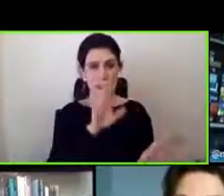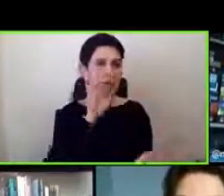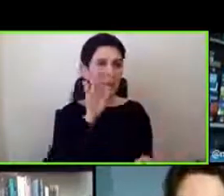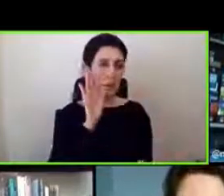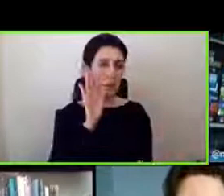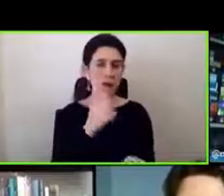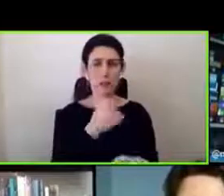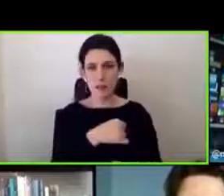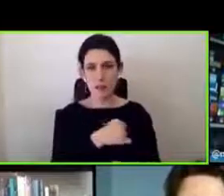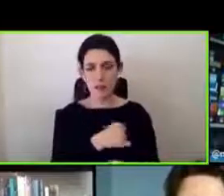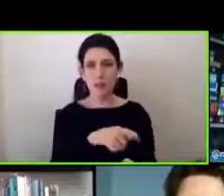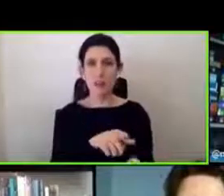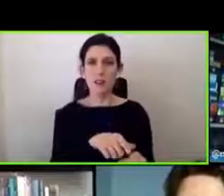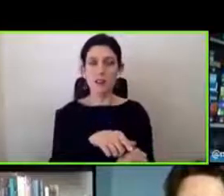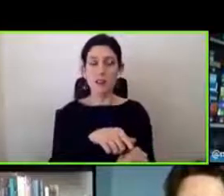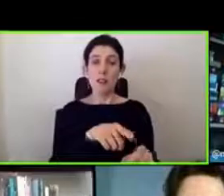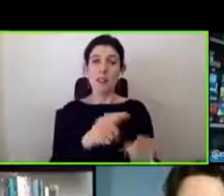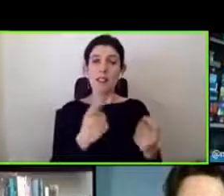de organizar